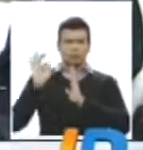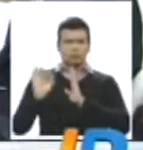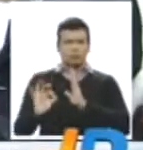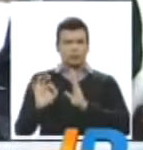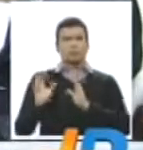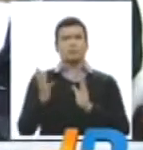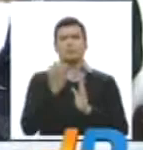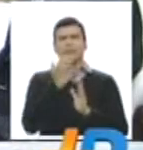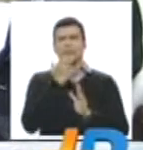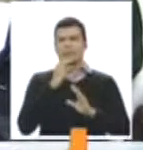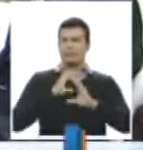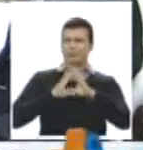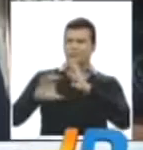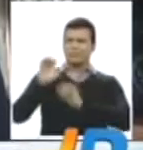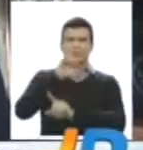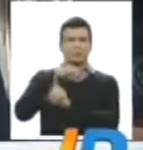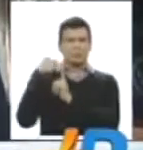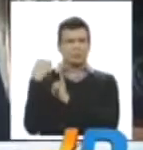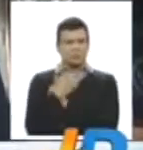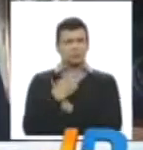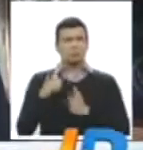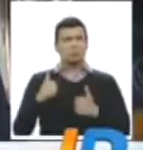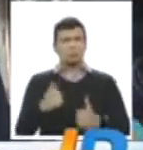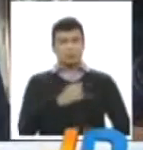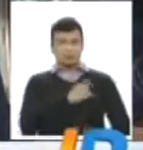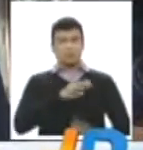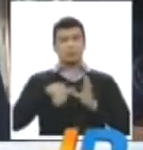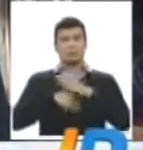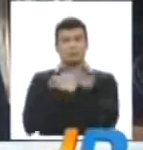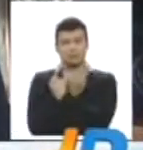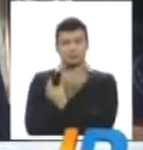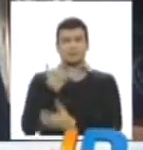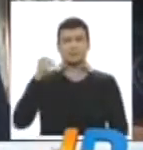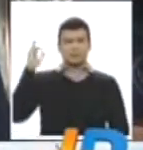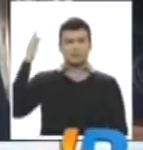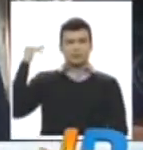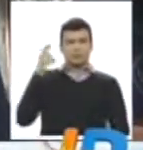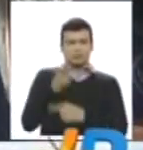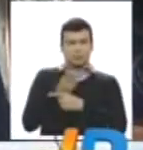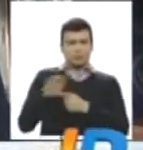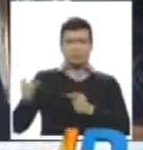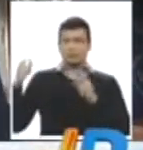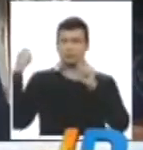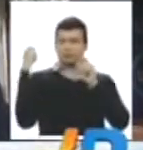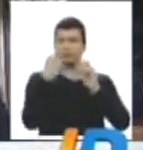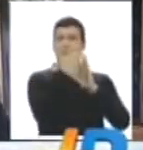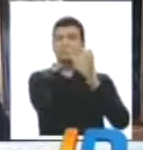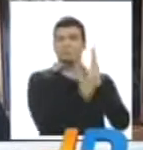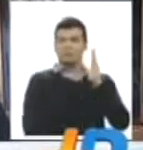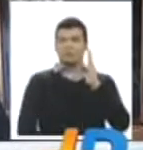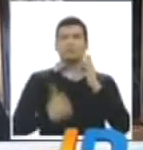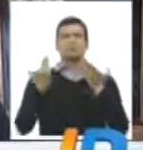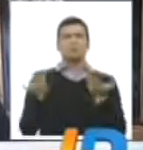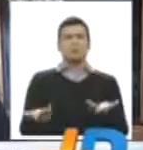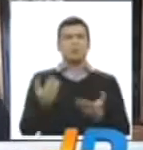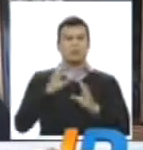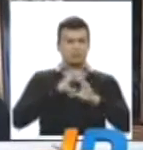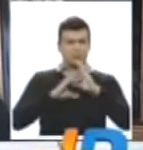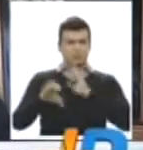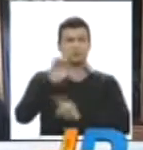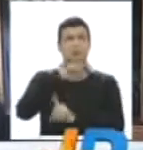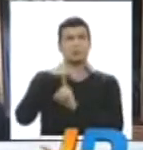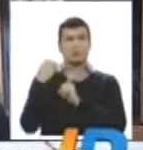como comunicación social. La Universidad de Santiago de Cali hace 2 semanas recibió la reacreditación del programa de comunicación social.